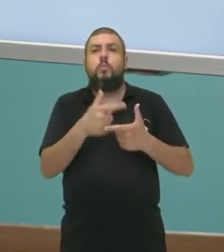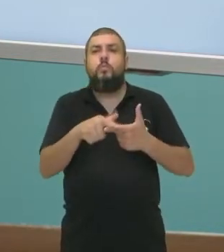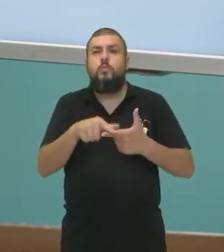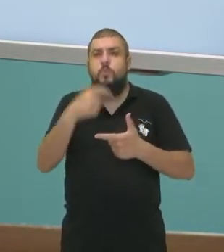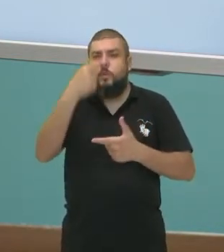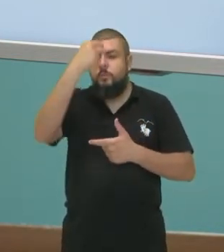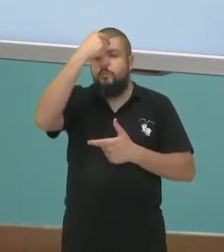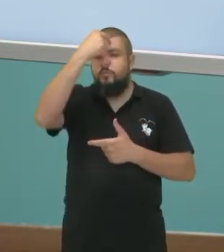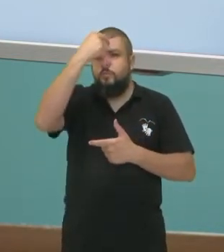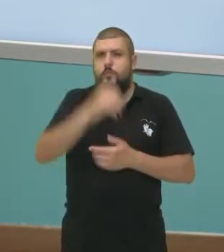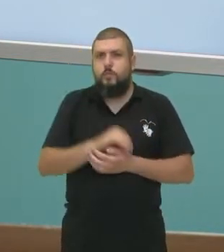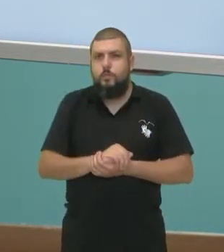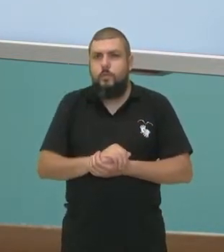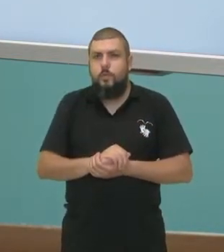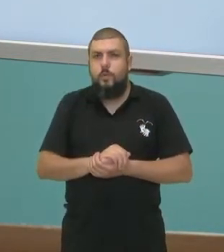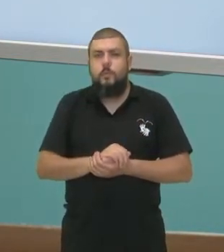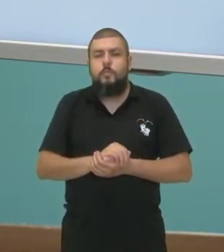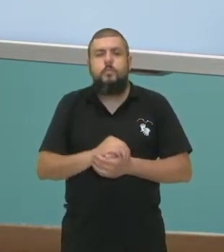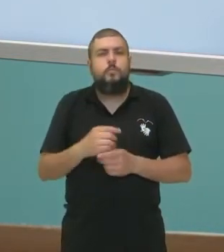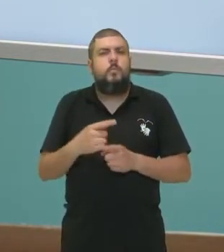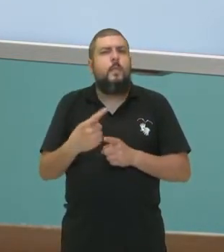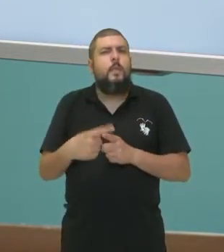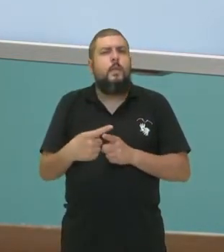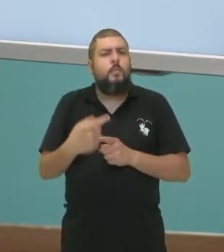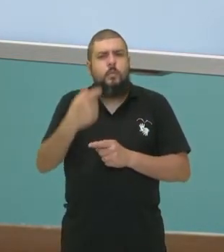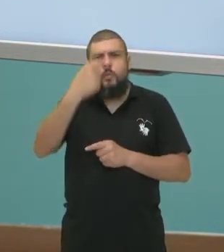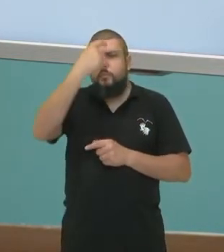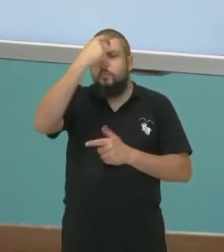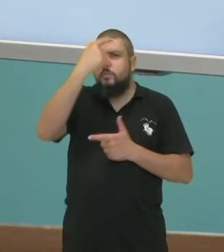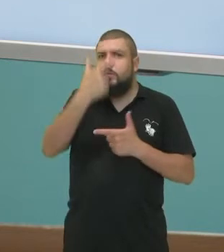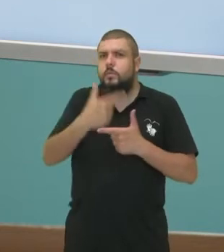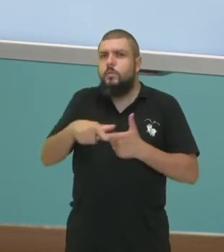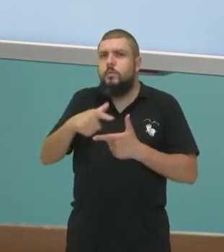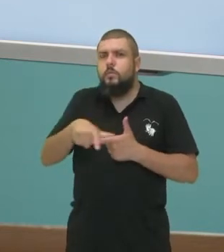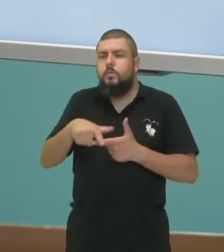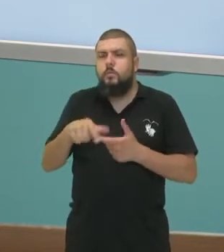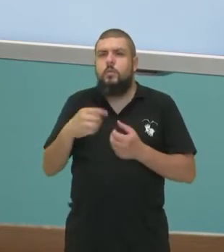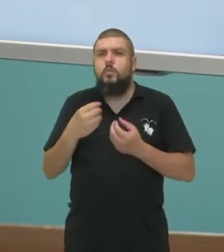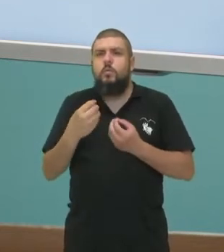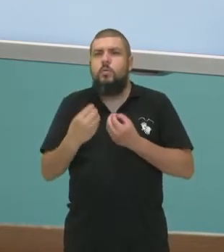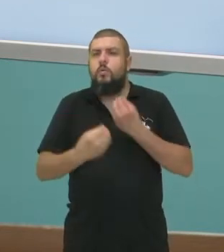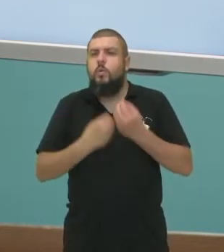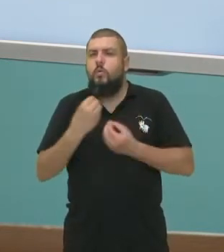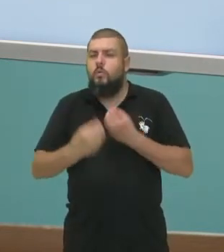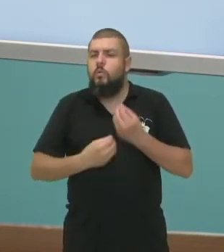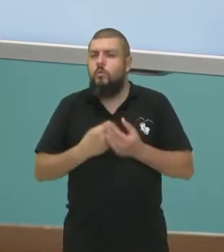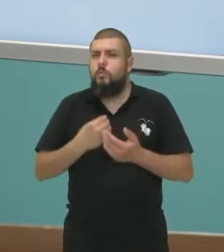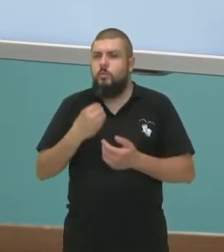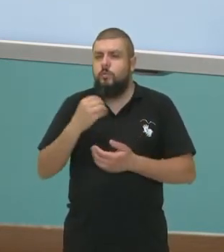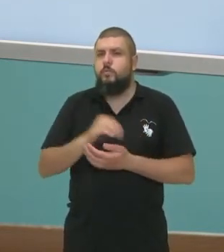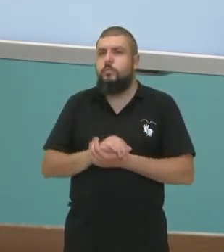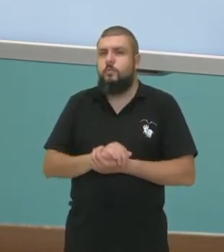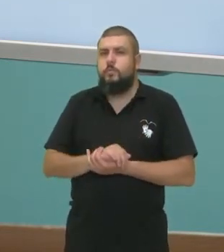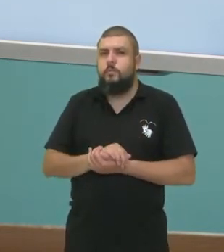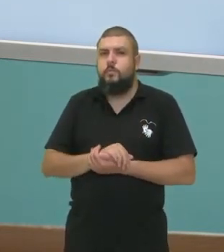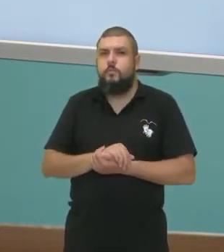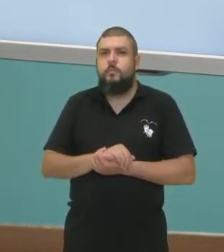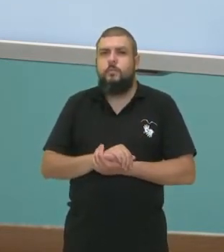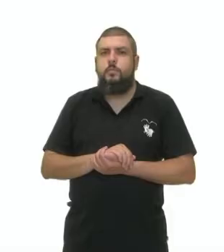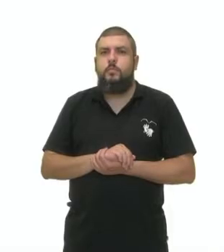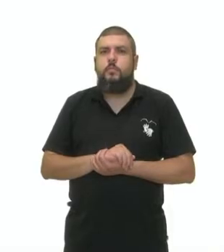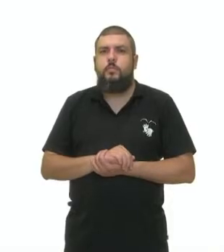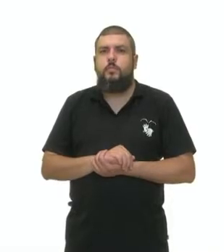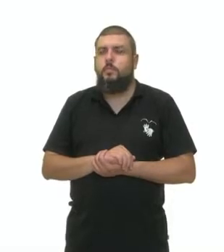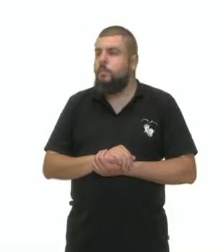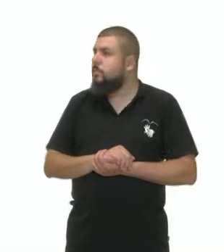será que vai causar esse dano? Vamos pensando aí ao longo do texto, tentando buscar encontrar essas respostas. La influencia de la